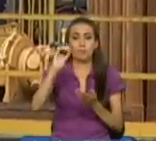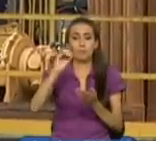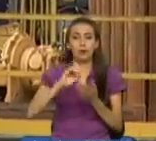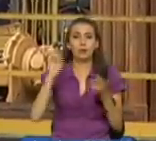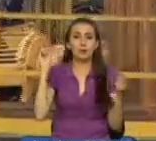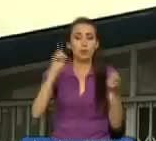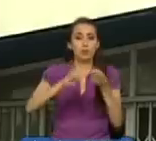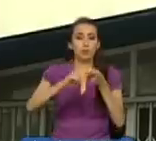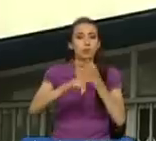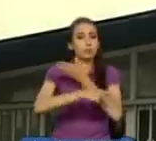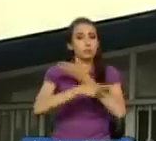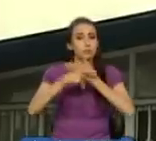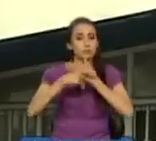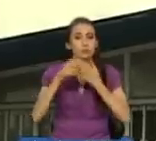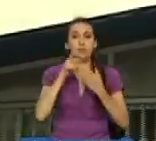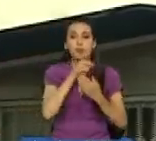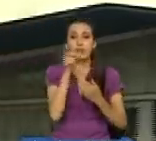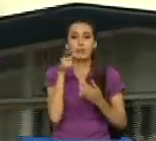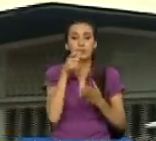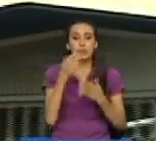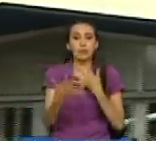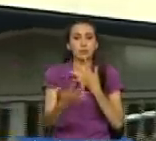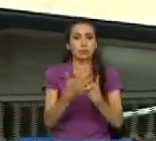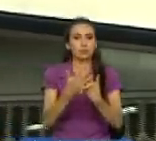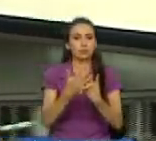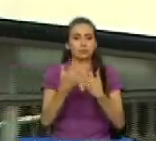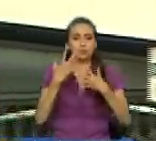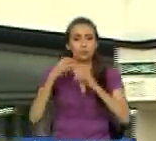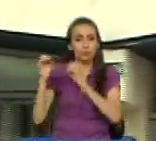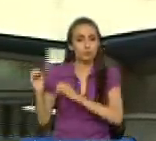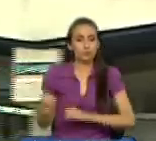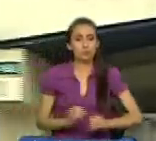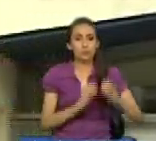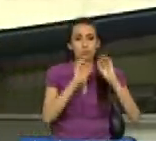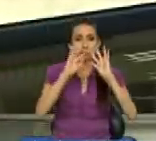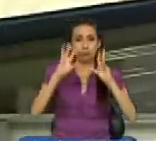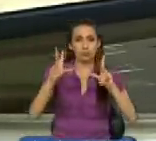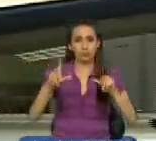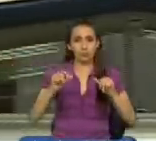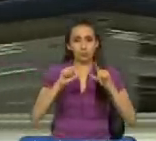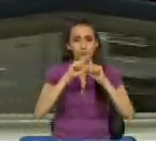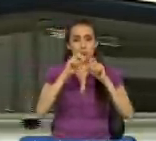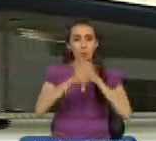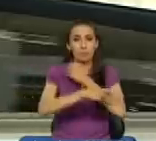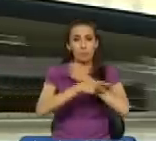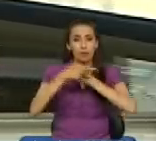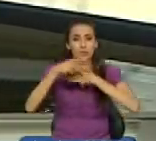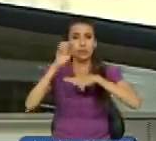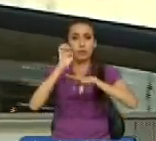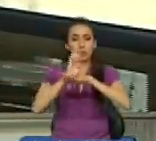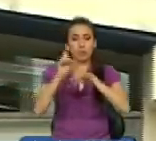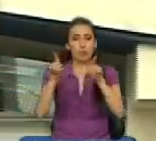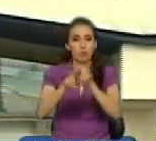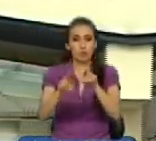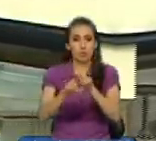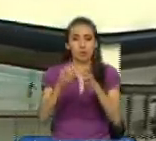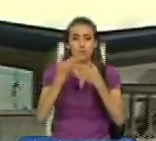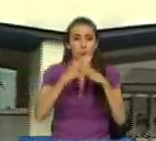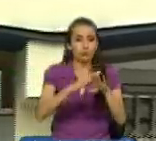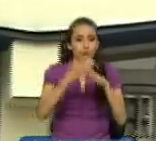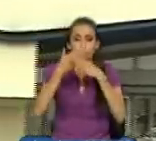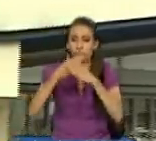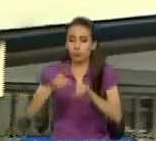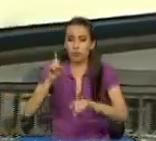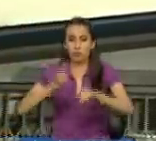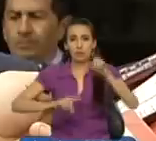petrolera estatal quien Además está detenido por delincuencia organizada en los casos de corrupción de petroecuador aspecto rechazado por la defensa